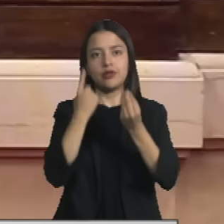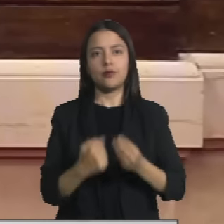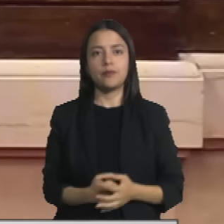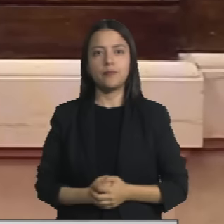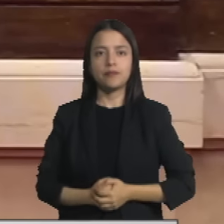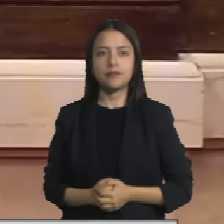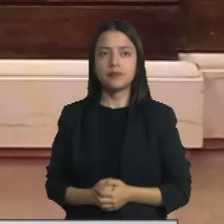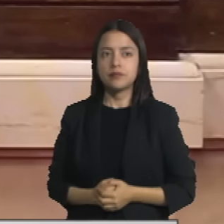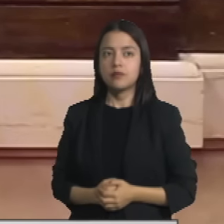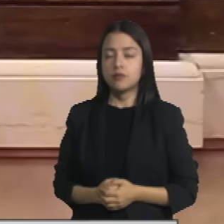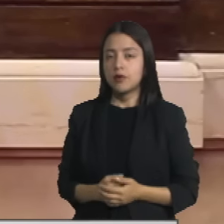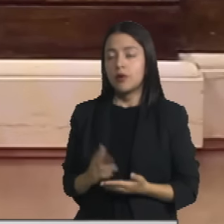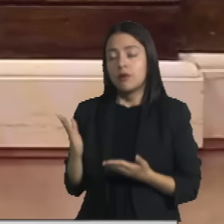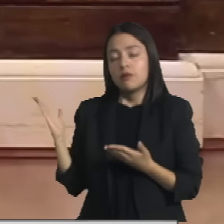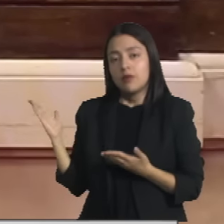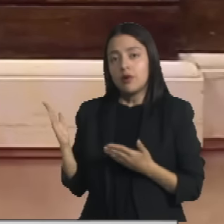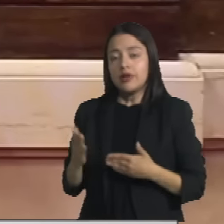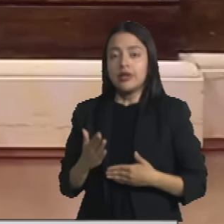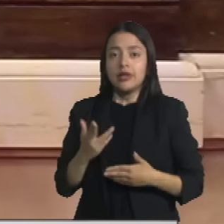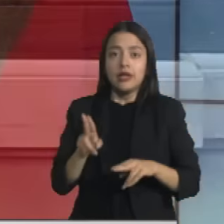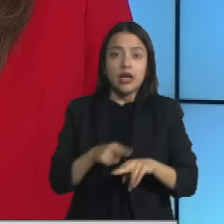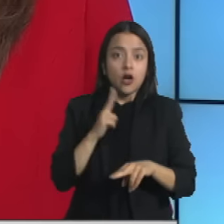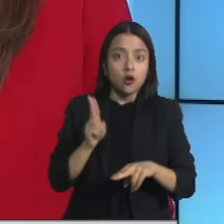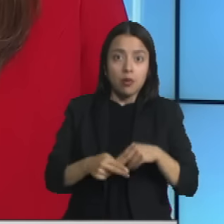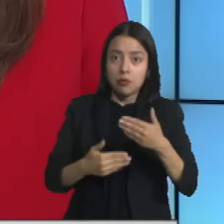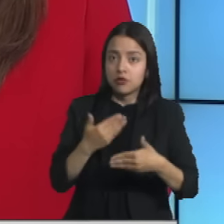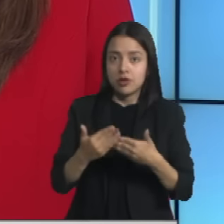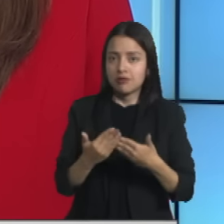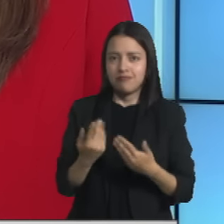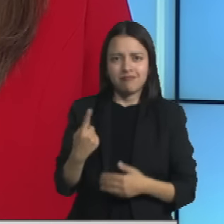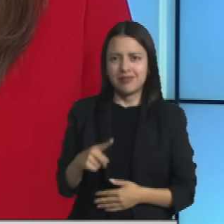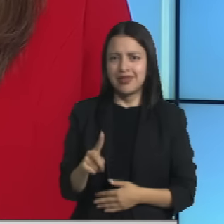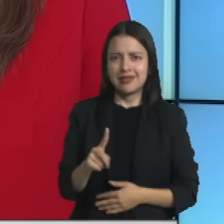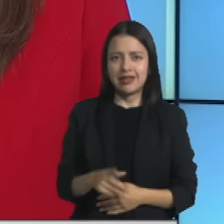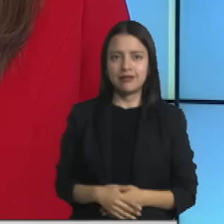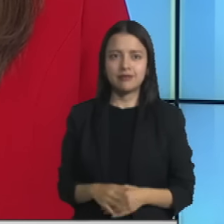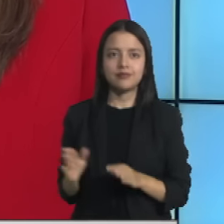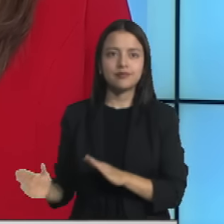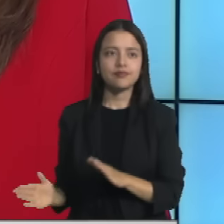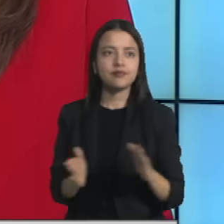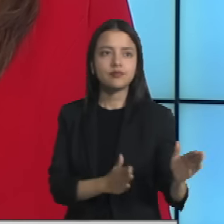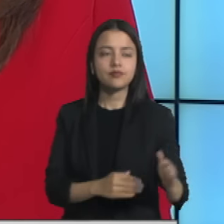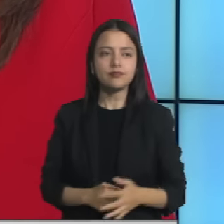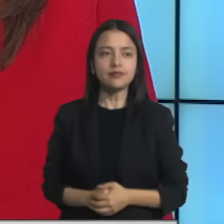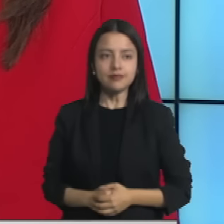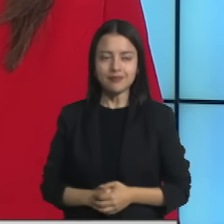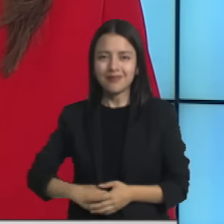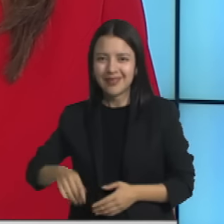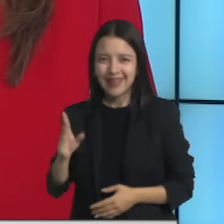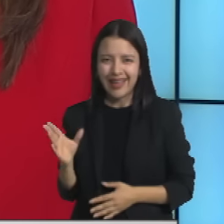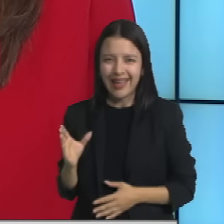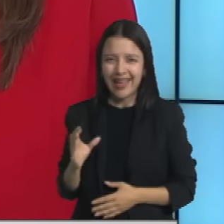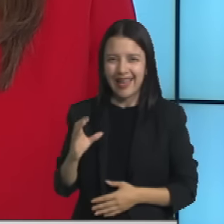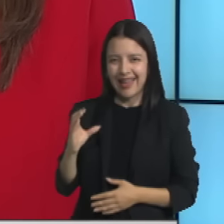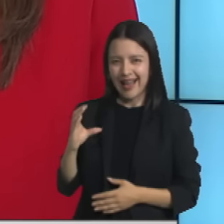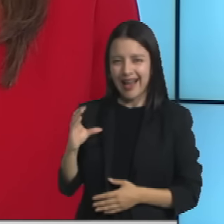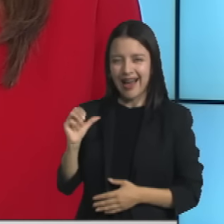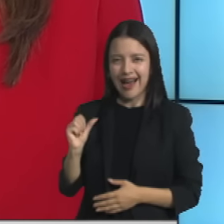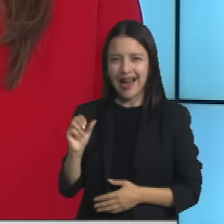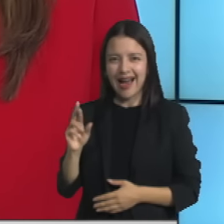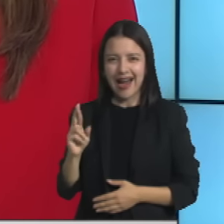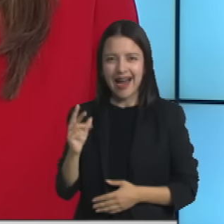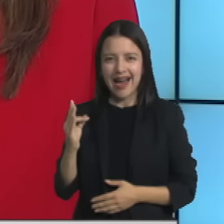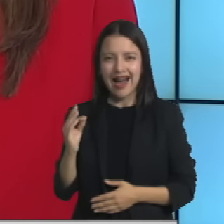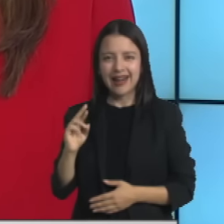no se podrá producir en condiciones de normalidad. El Centro Carter, quien fue observador en las elecciones presidenciales de